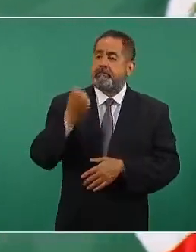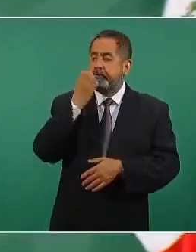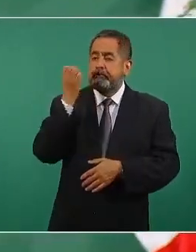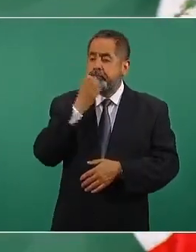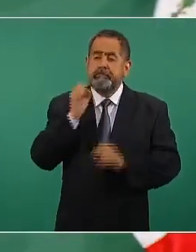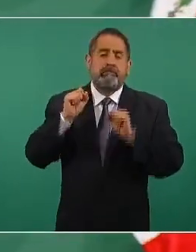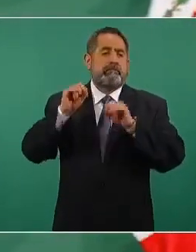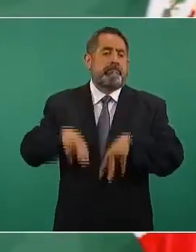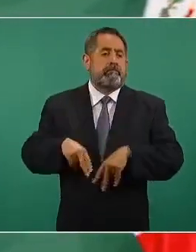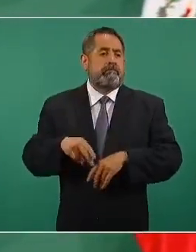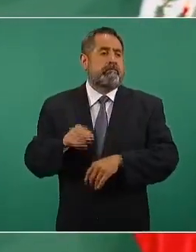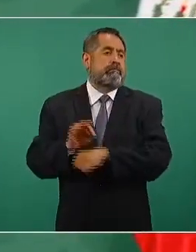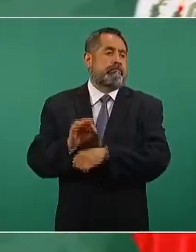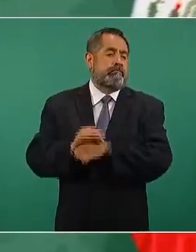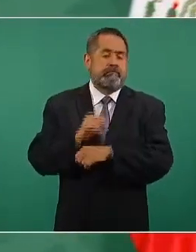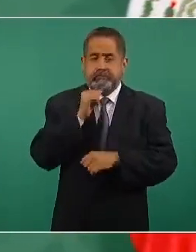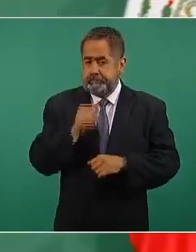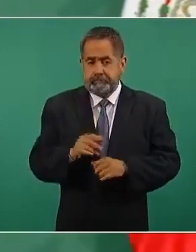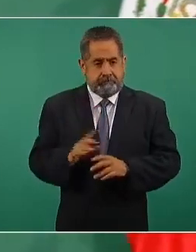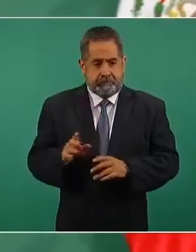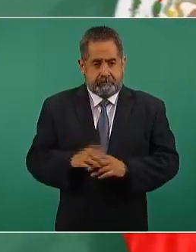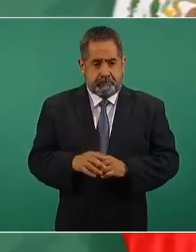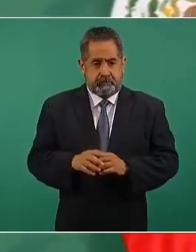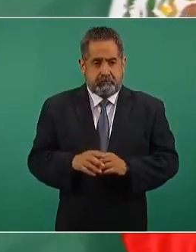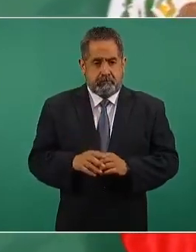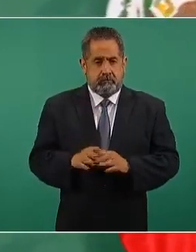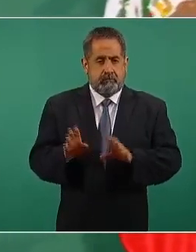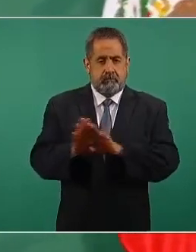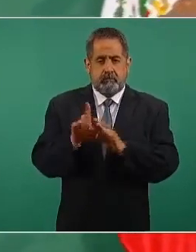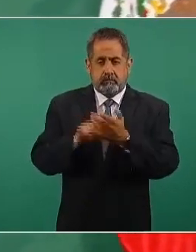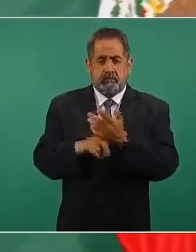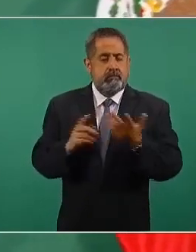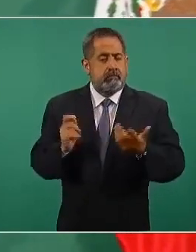de indefensión o bombardeados